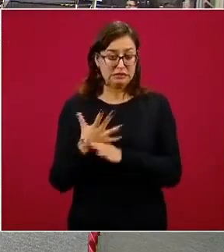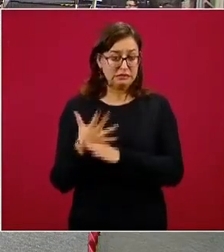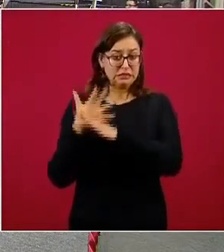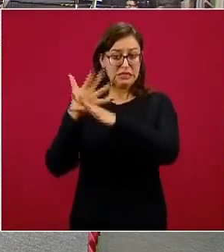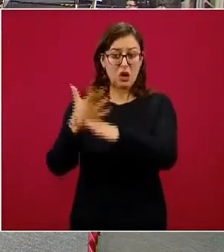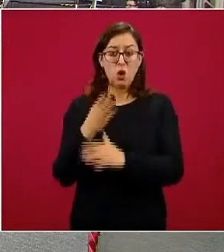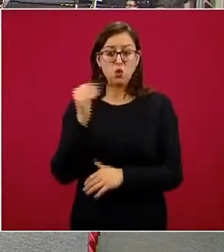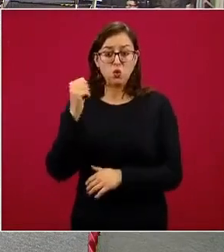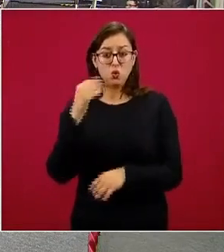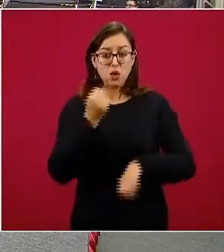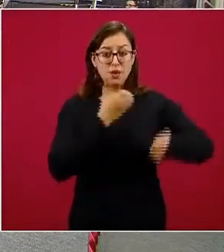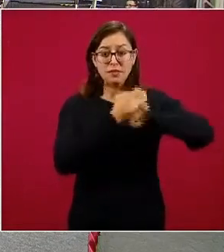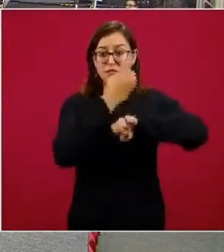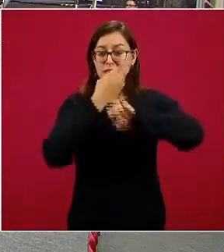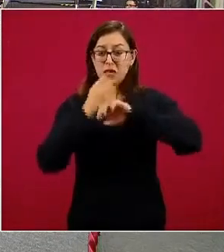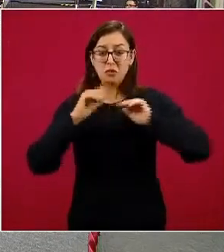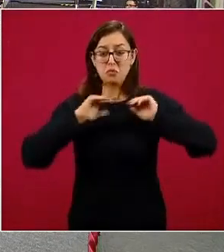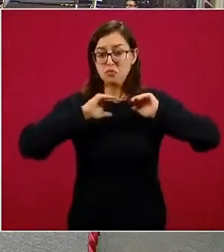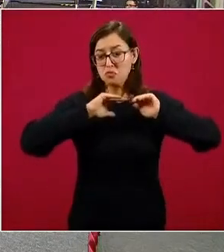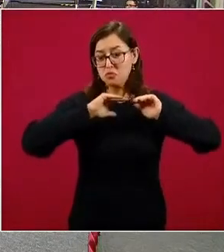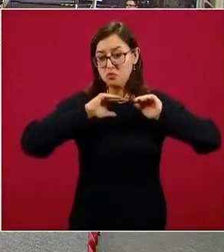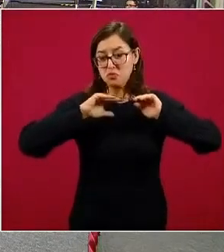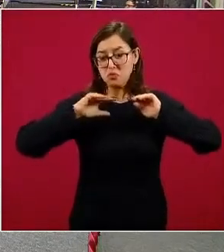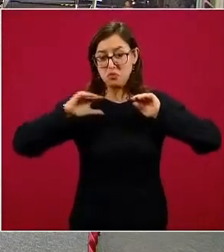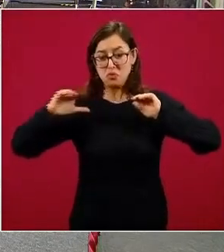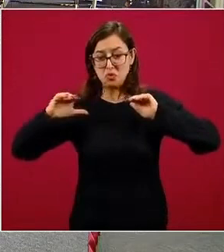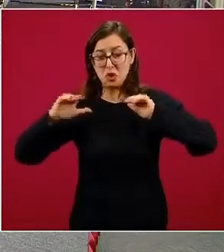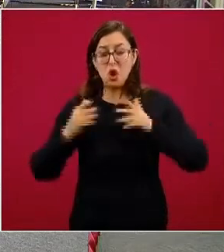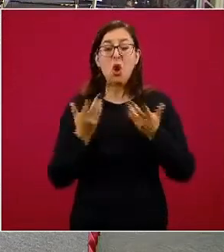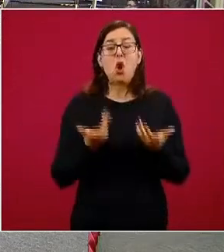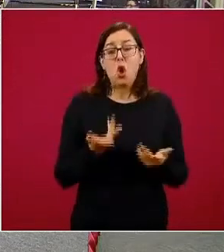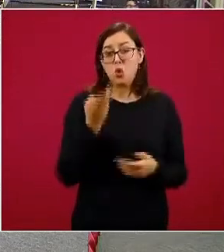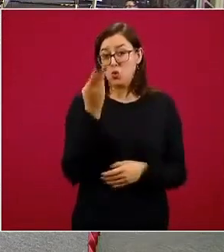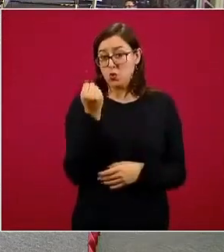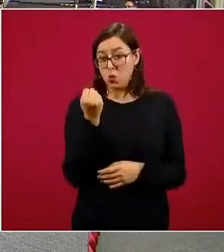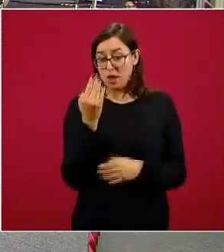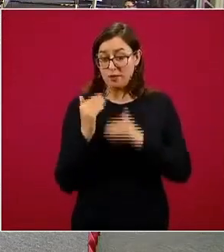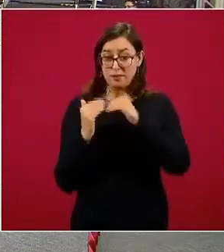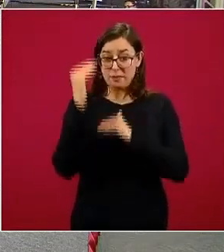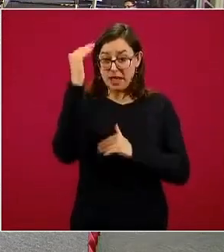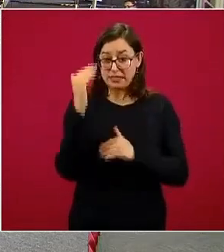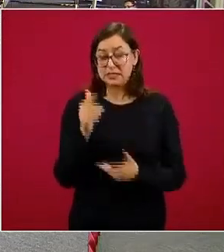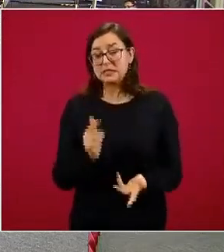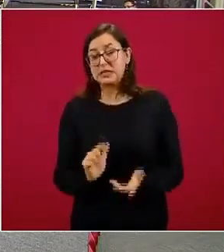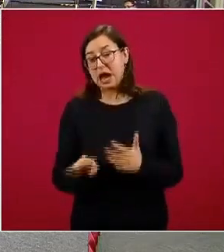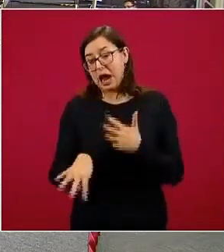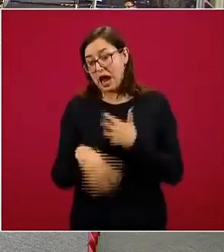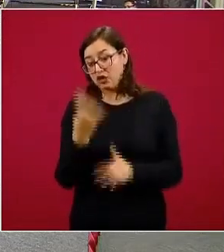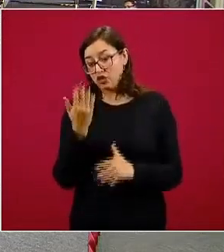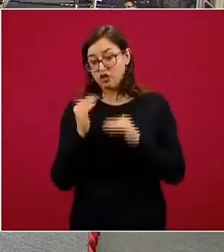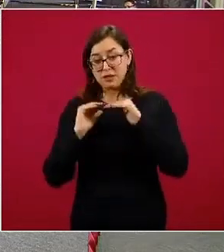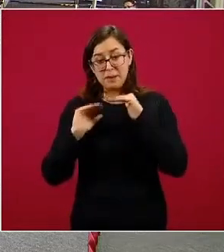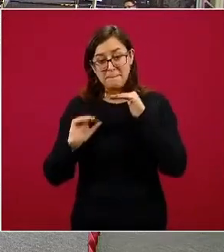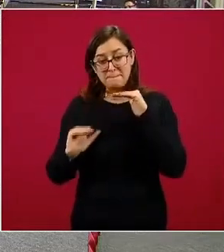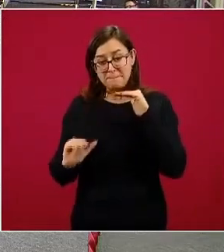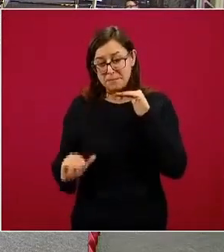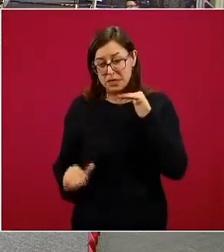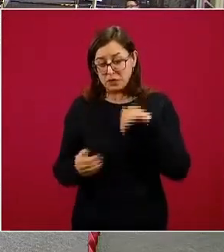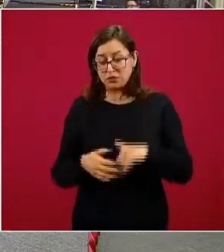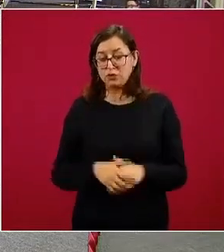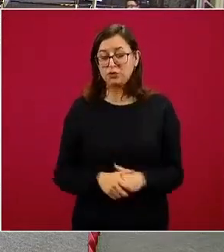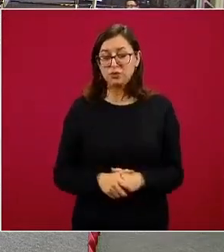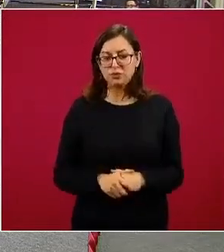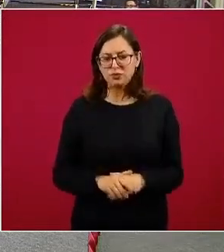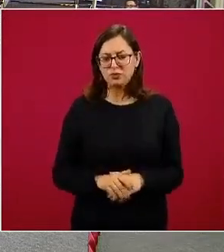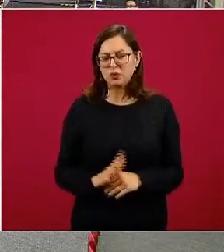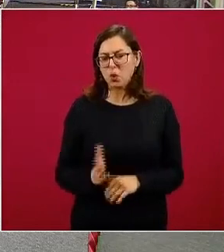9 estados con un ligero incremento y 14 estados que van en un pequeño ligero descenso. En